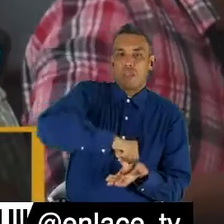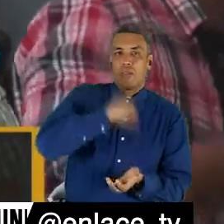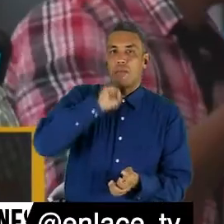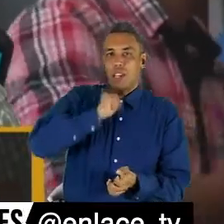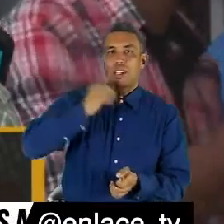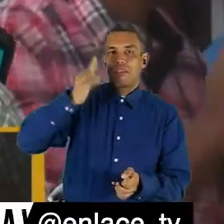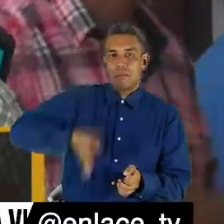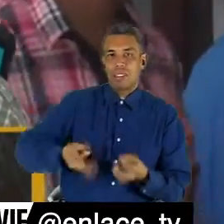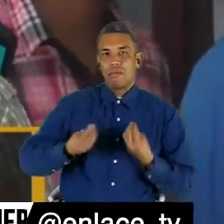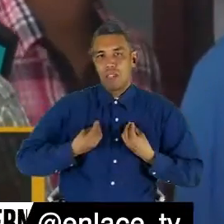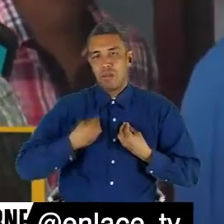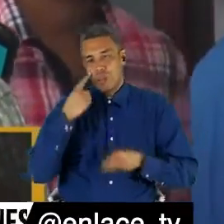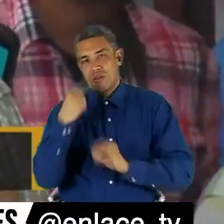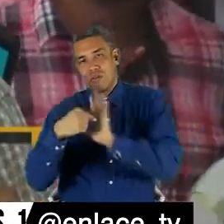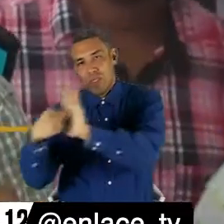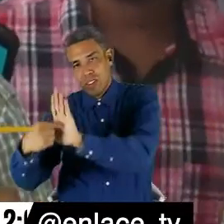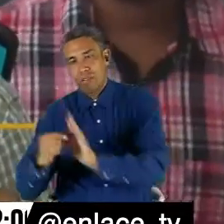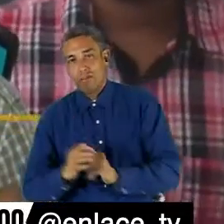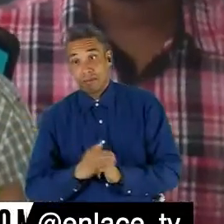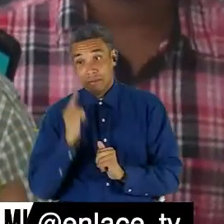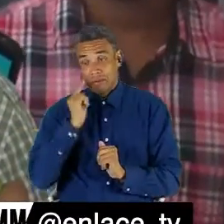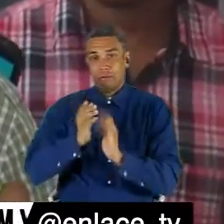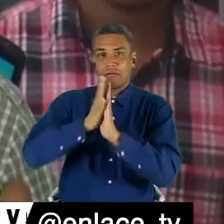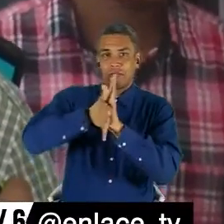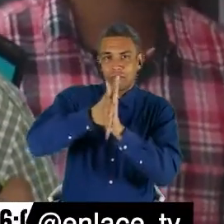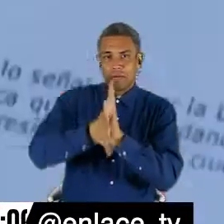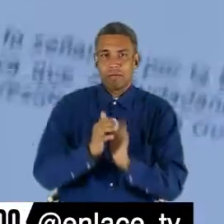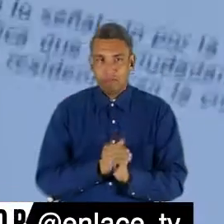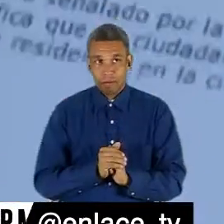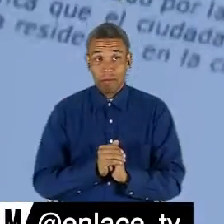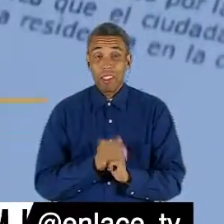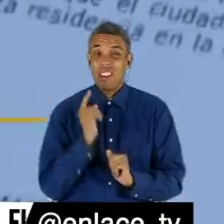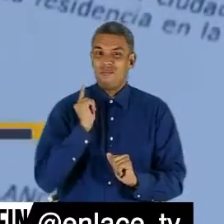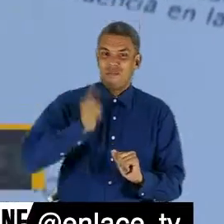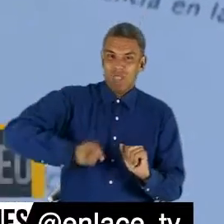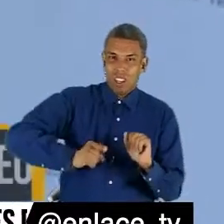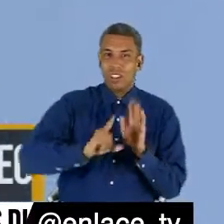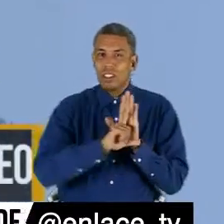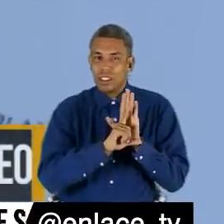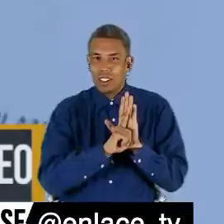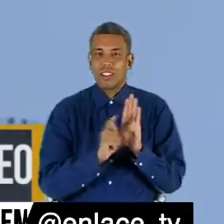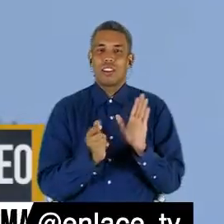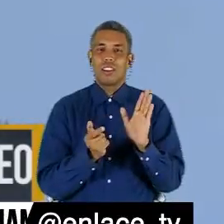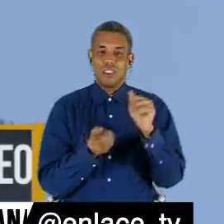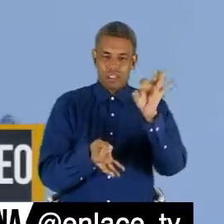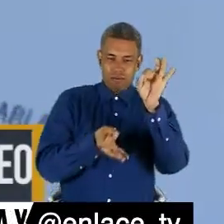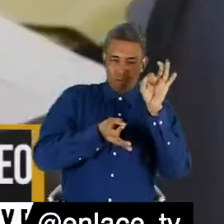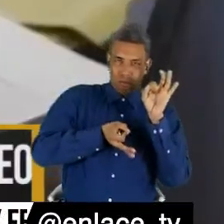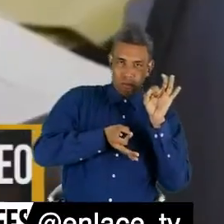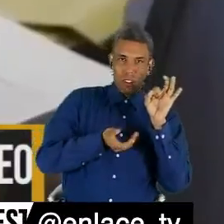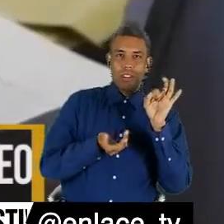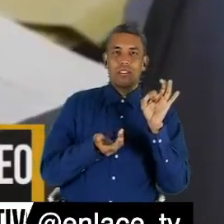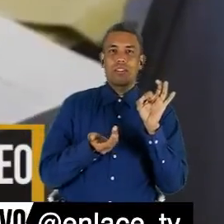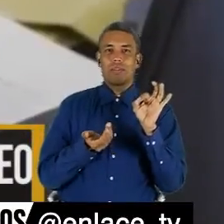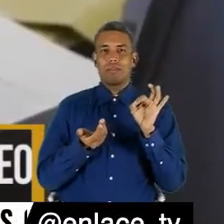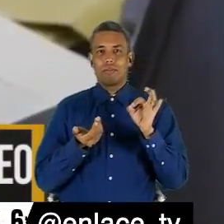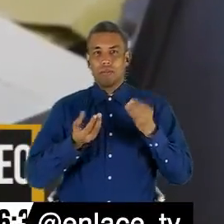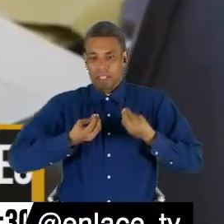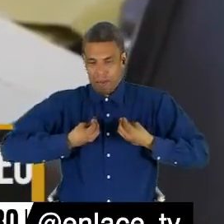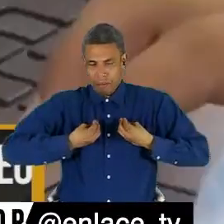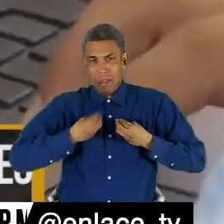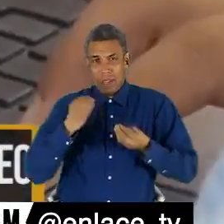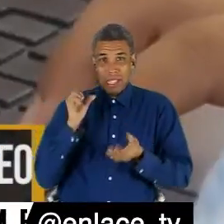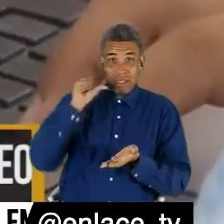mano de obra no calificada será exigido el 100% amparado en la Carta de Territorialidad, mientras que en la mano de obra calificada será